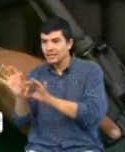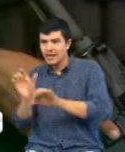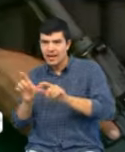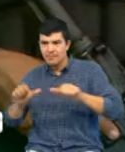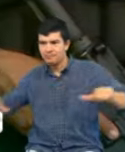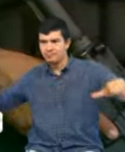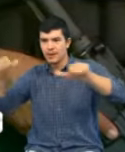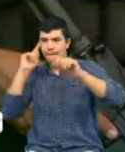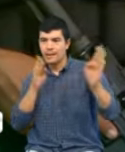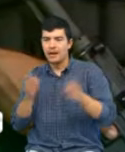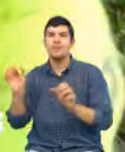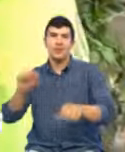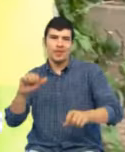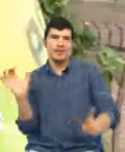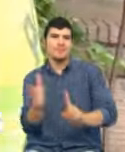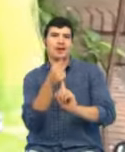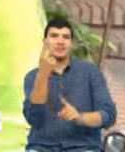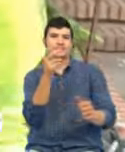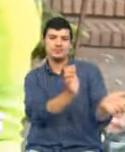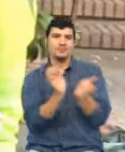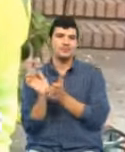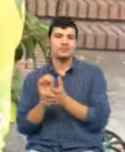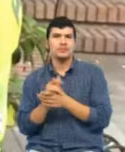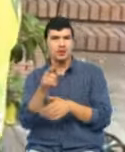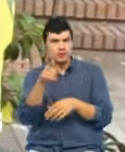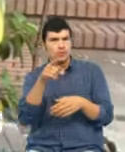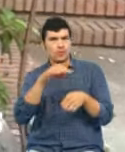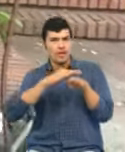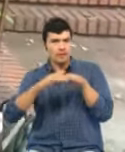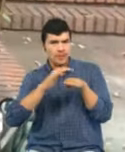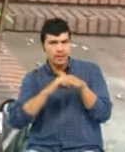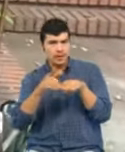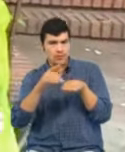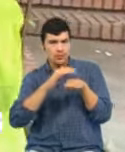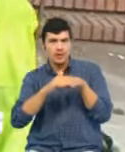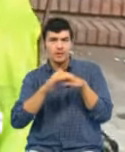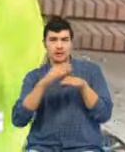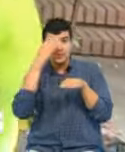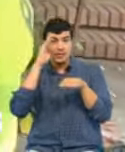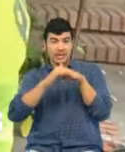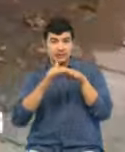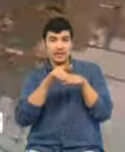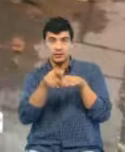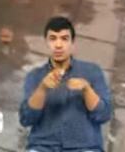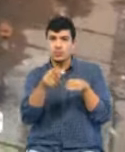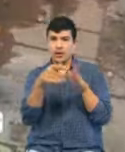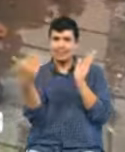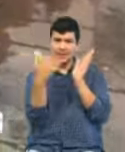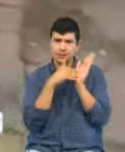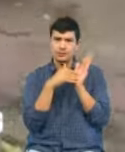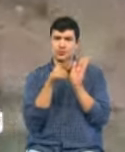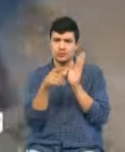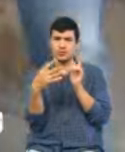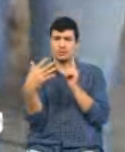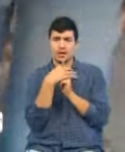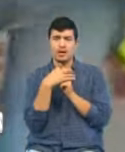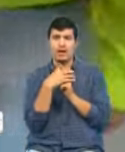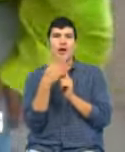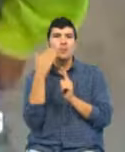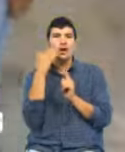logramos la captura a estas dos personas la policía invitó a la ciudadanía a que denuncien cuando sean Víctimas de robo para poder capturar a los